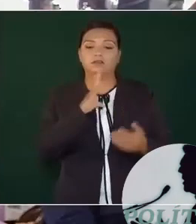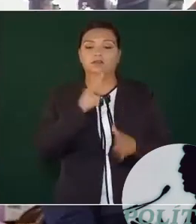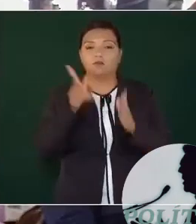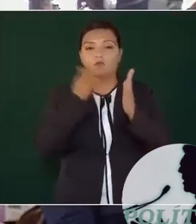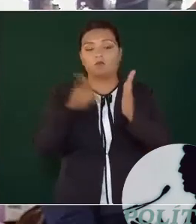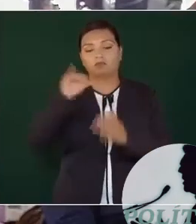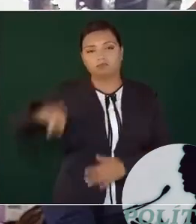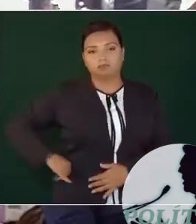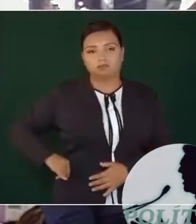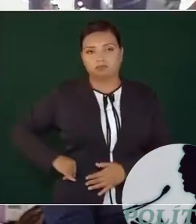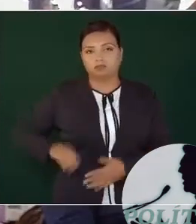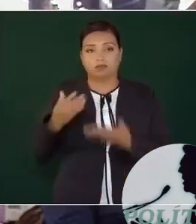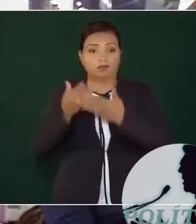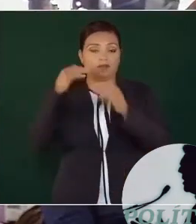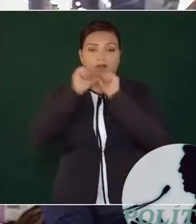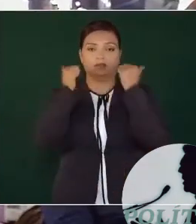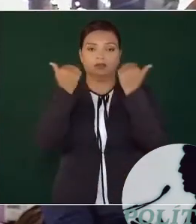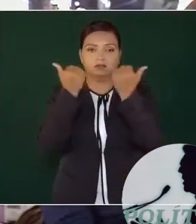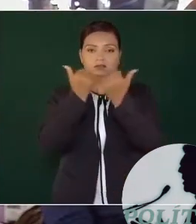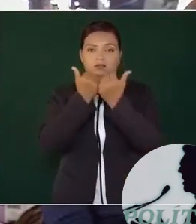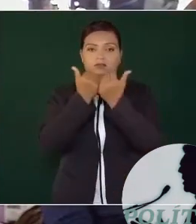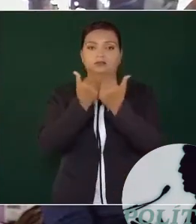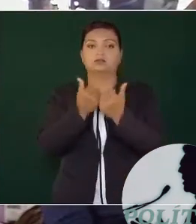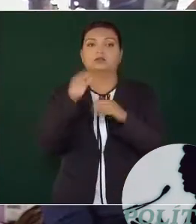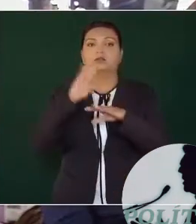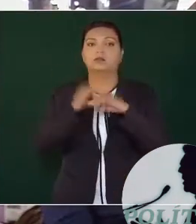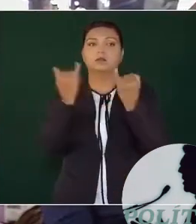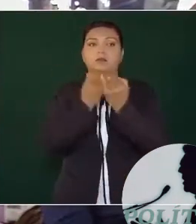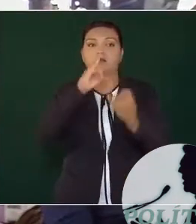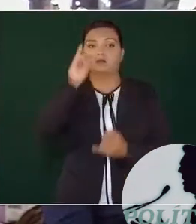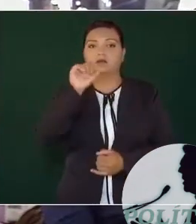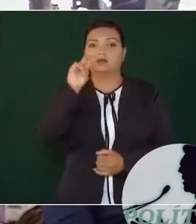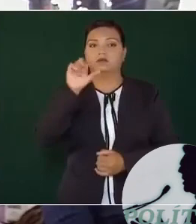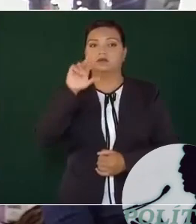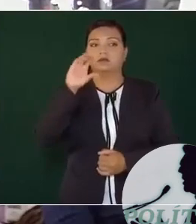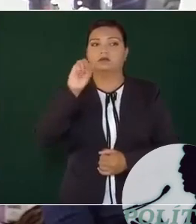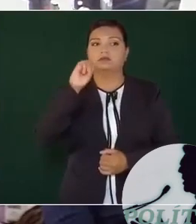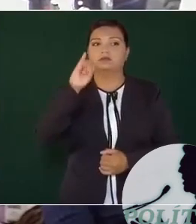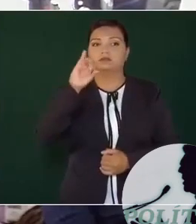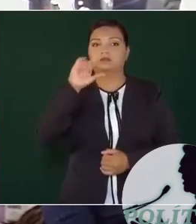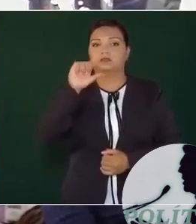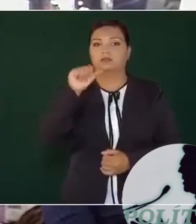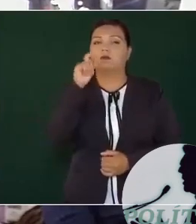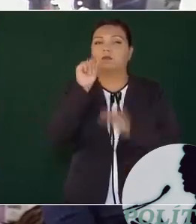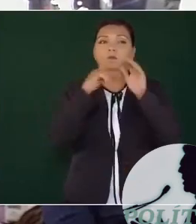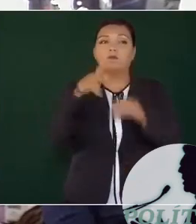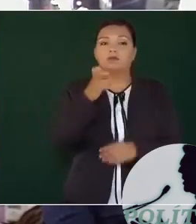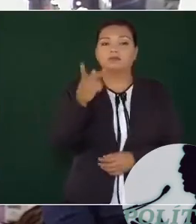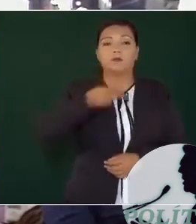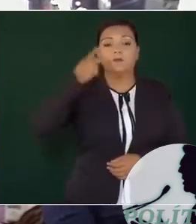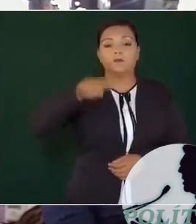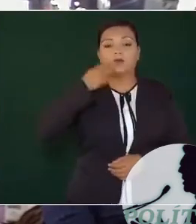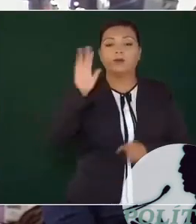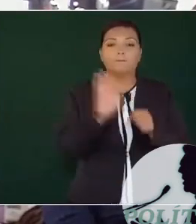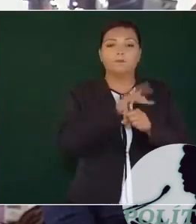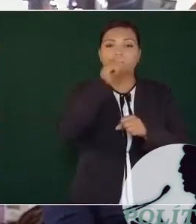otros intereses detrás de las asociaciones civiles, del mismo Javier Sicilia? Un poco por eso es la pregunta, ¿por qué este método y